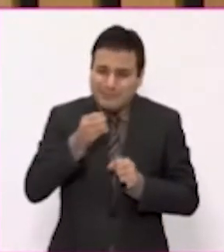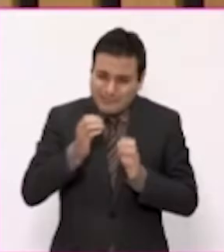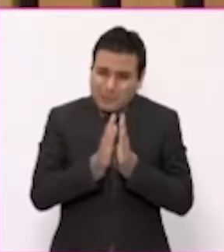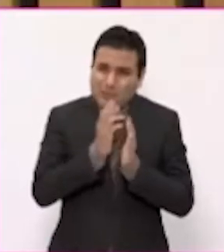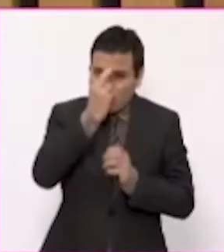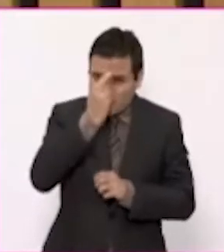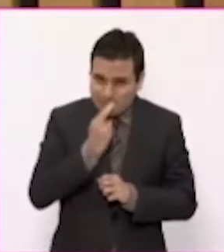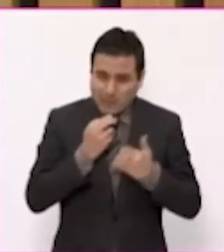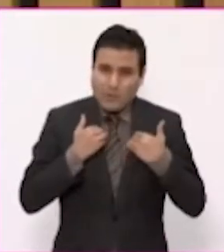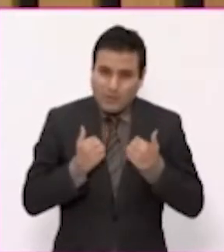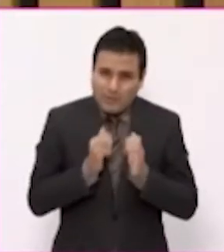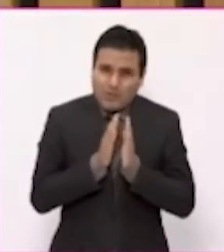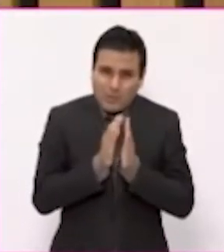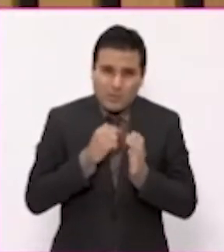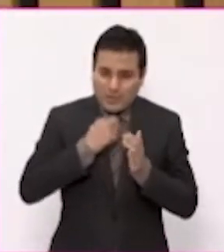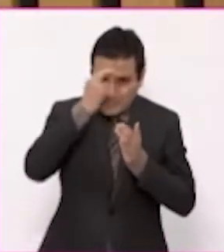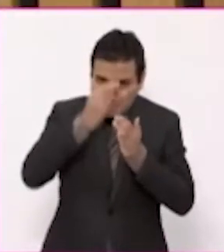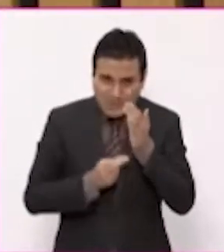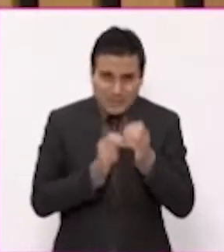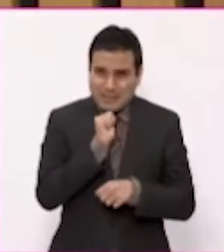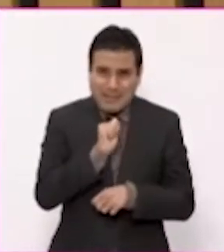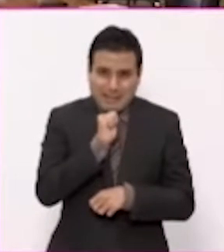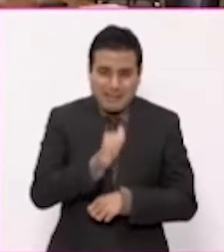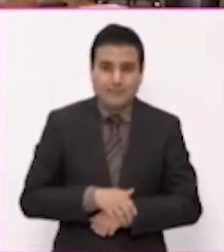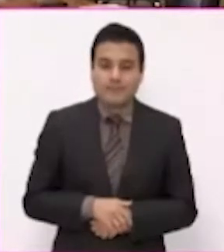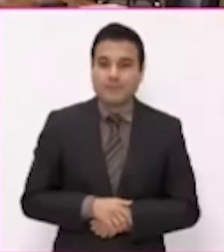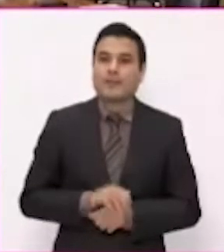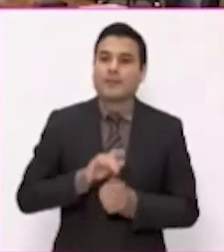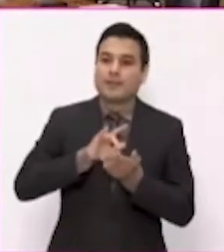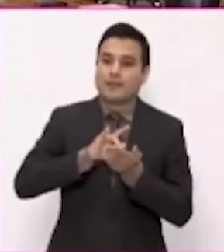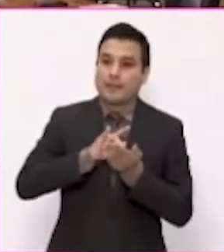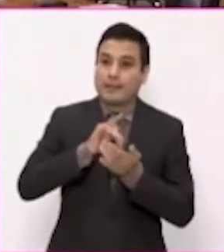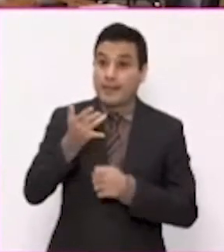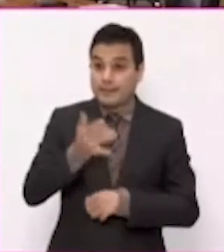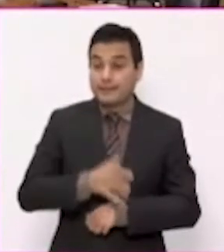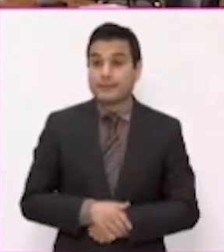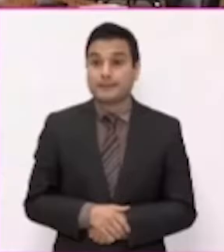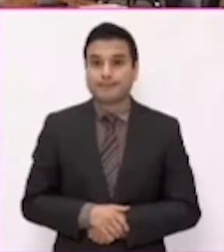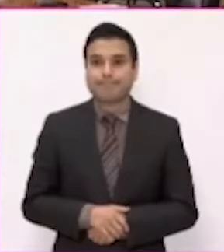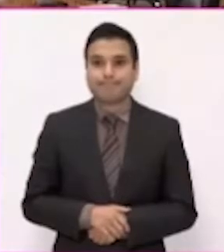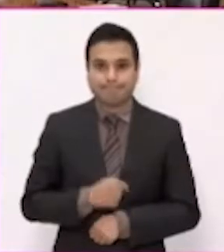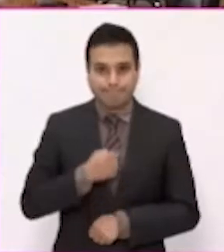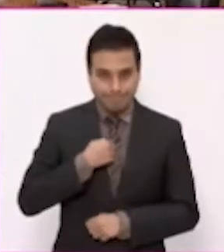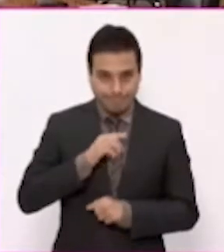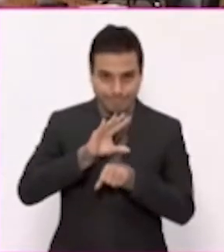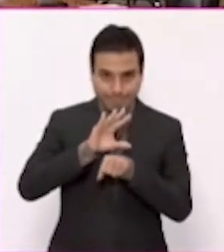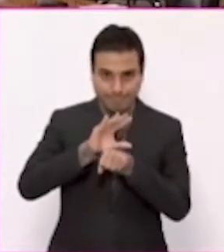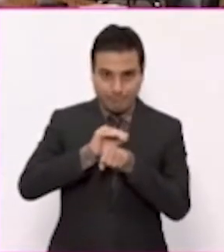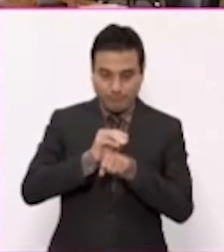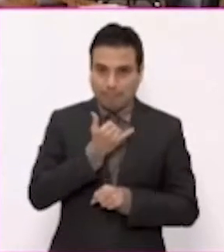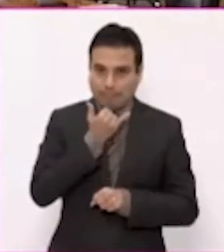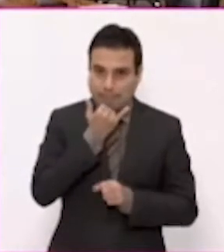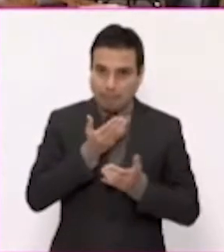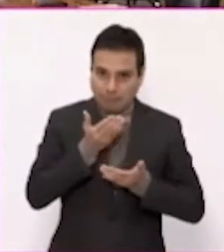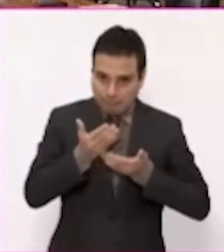esa comprensión y no le estoy faltando al respeto a nadie. Sí, señor diputado, me voy a permitir con mucho